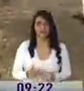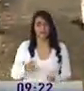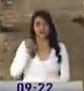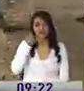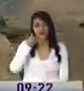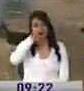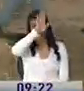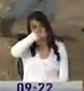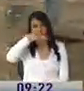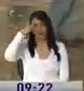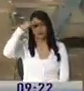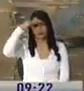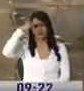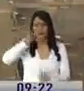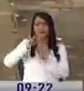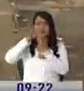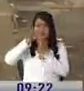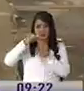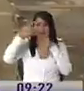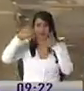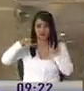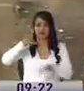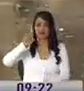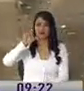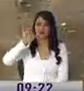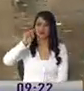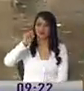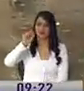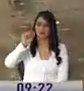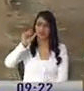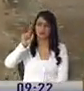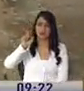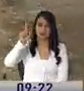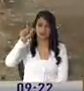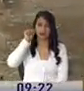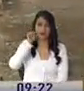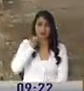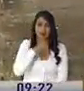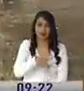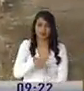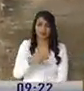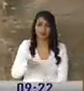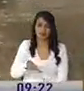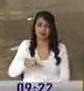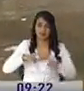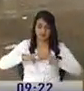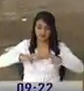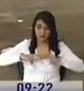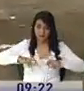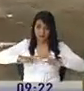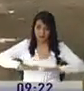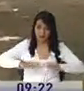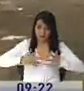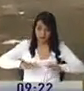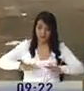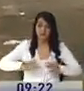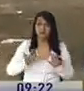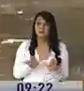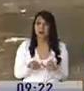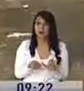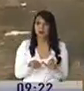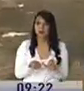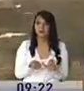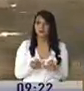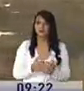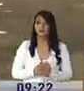especializadas de la policía en este caso Din sered y criminalística para que realicen las respectivas investigaciones Y en este momento se